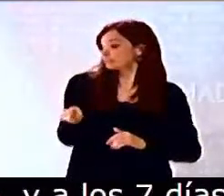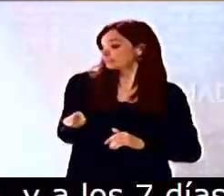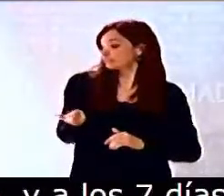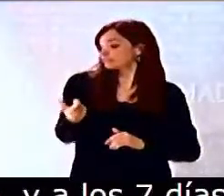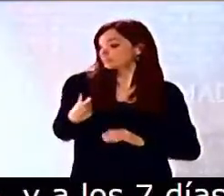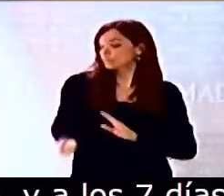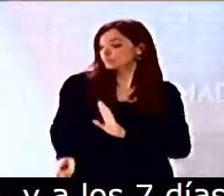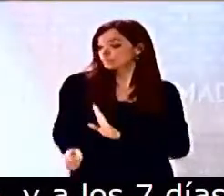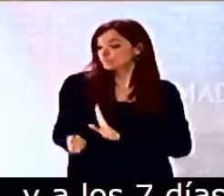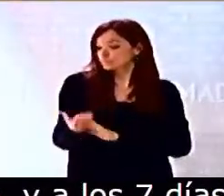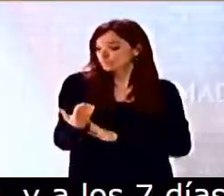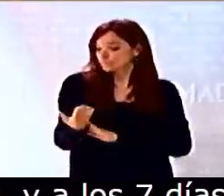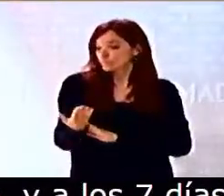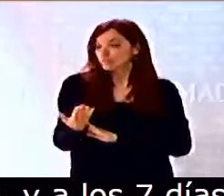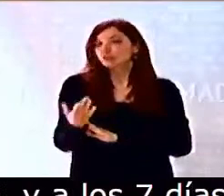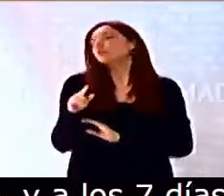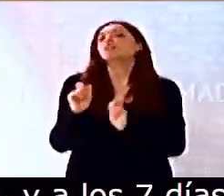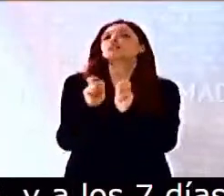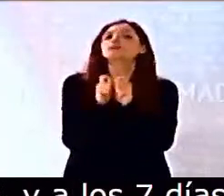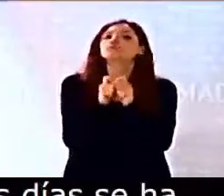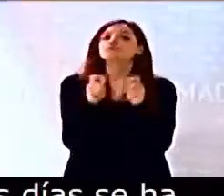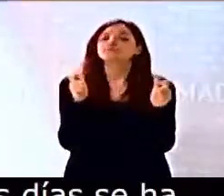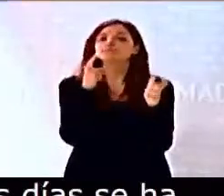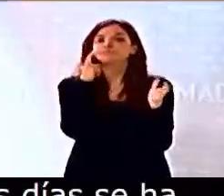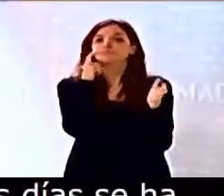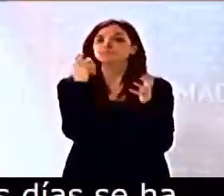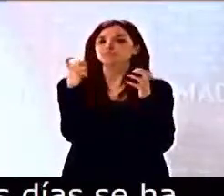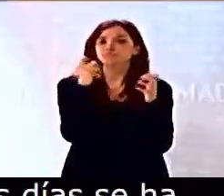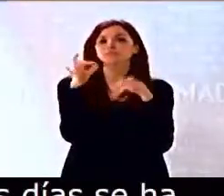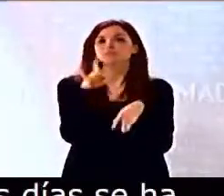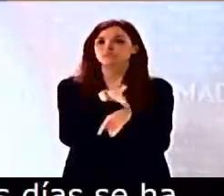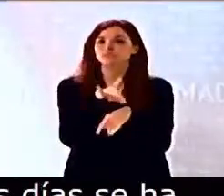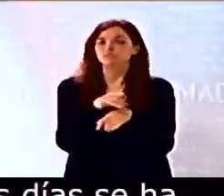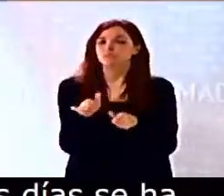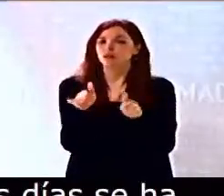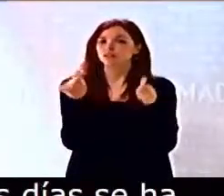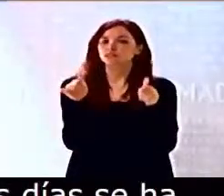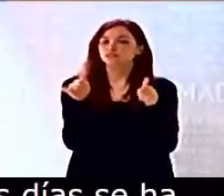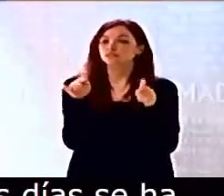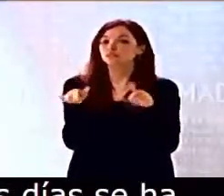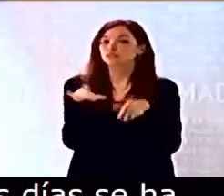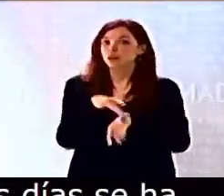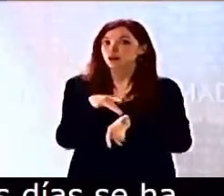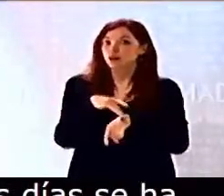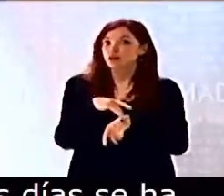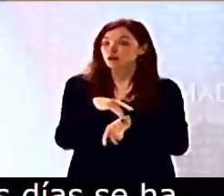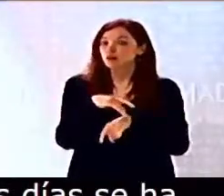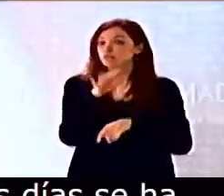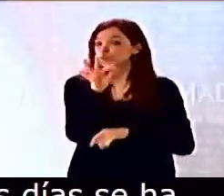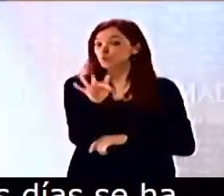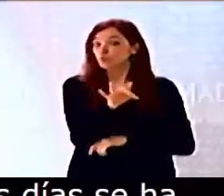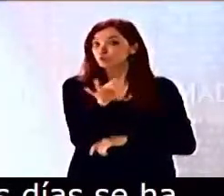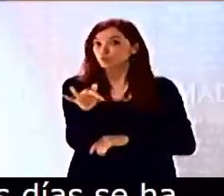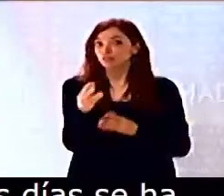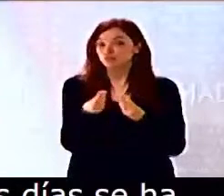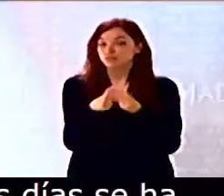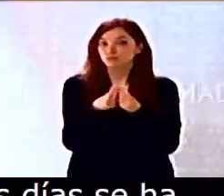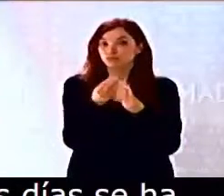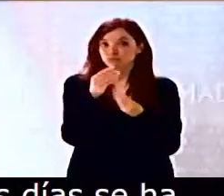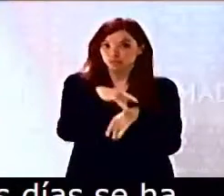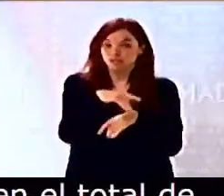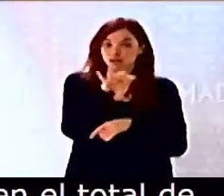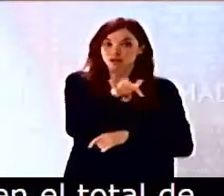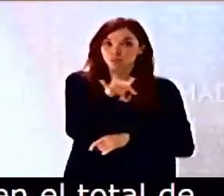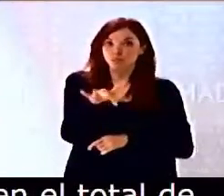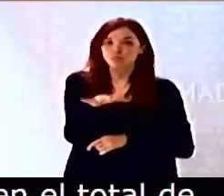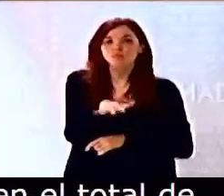producido un incremento notable de casos que, en el total de casos acumulados, en